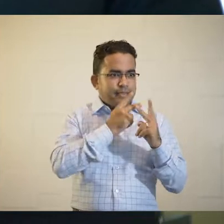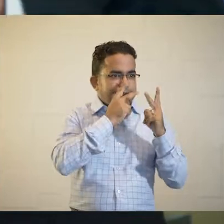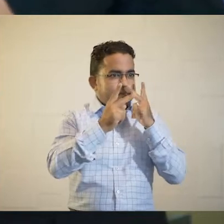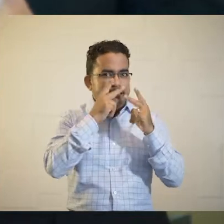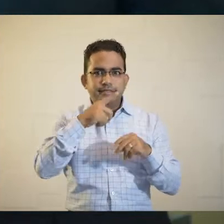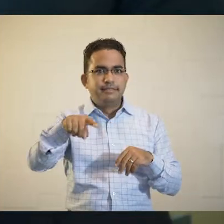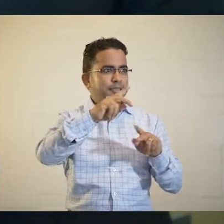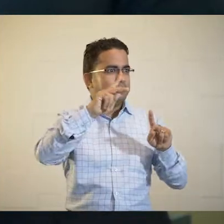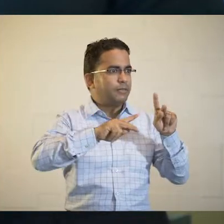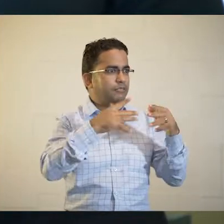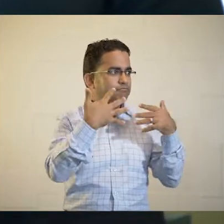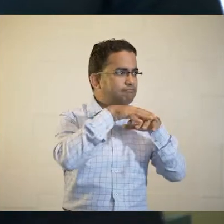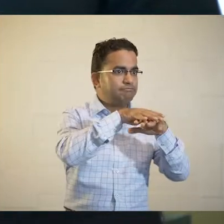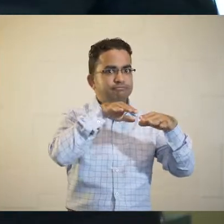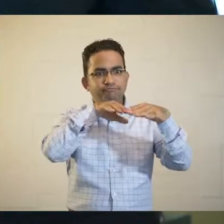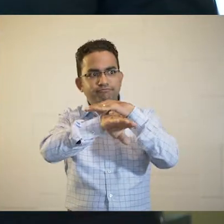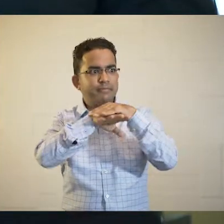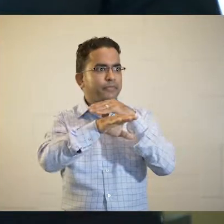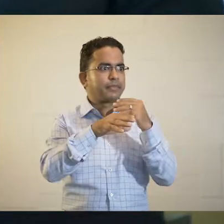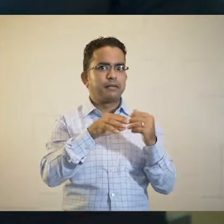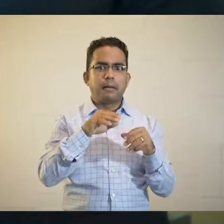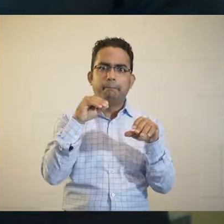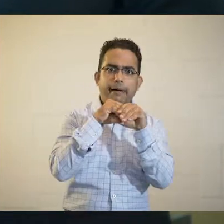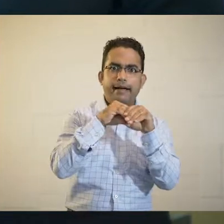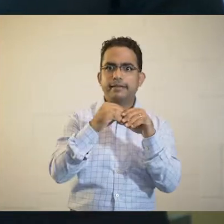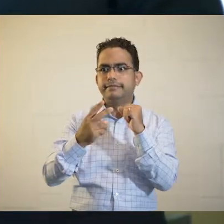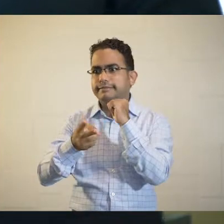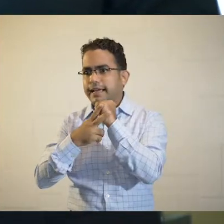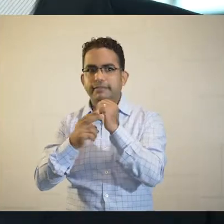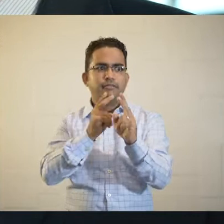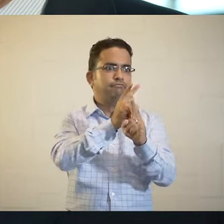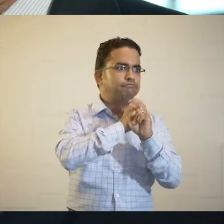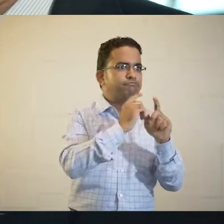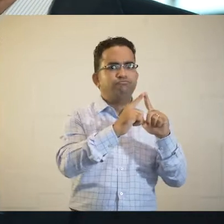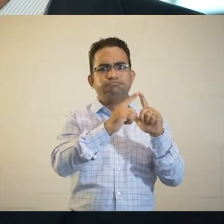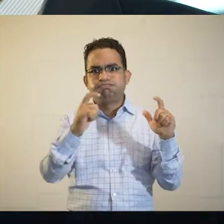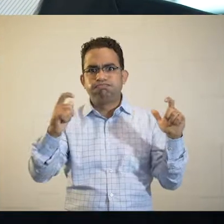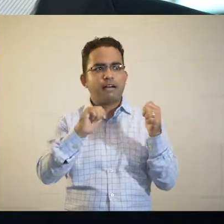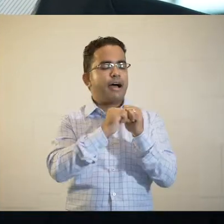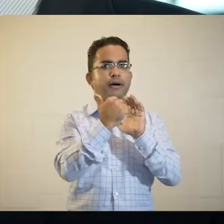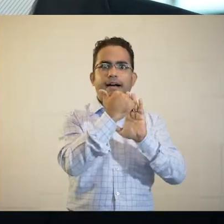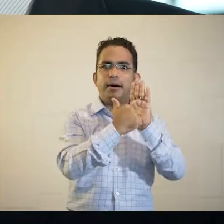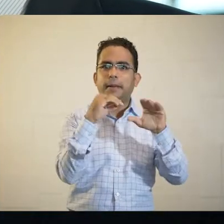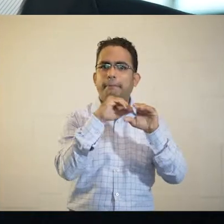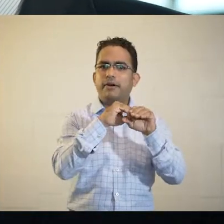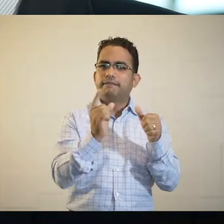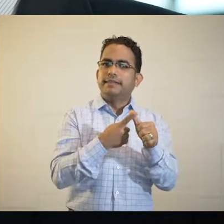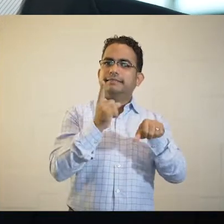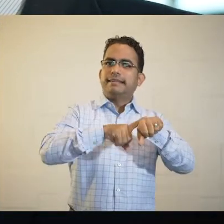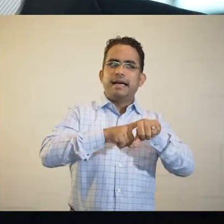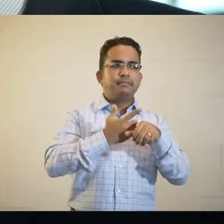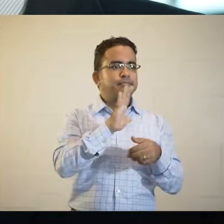ver cómo esas personas pueden tener acceso a los servicios financieros, cómo pueden aprender, cómo pueden tener su primera